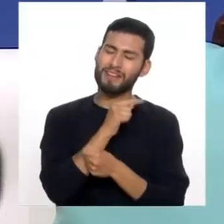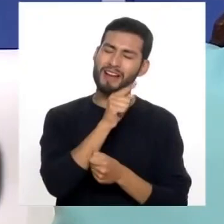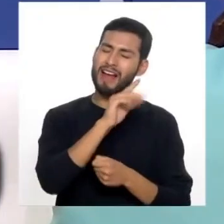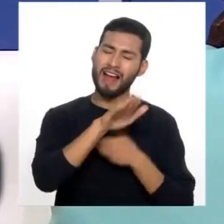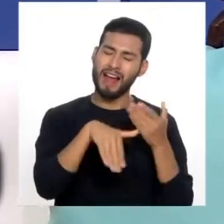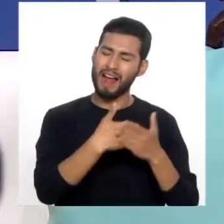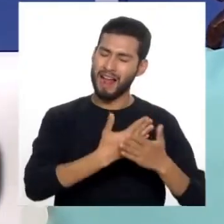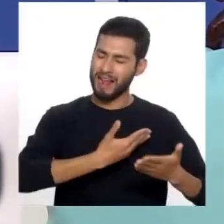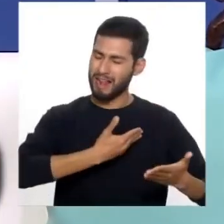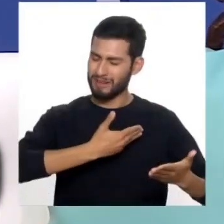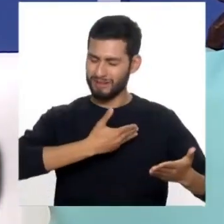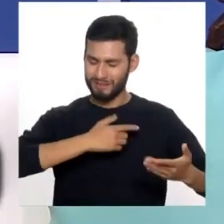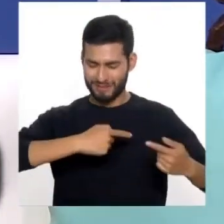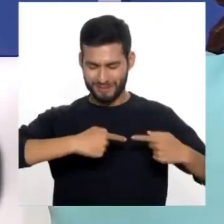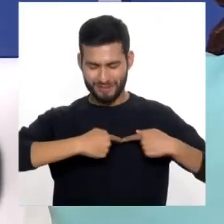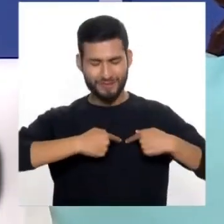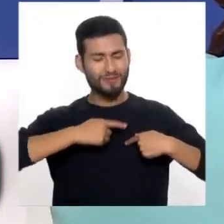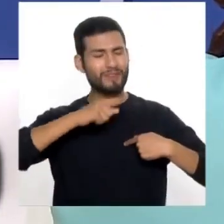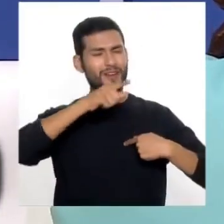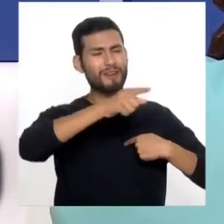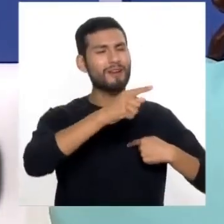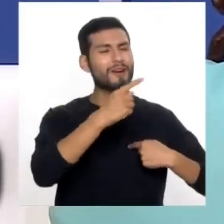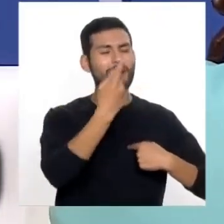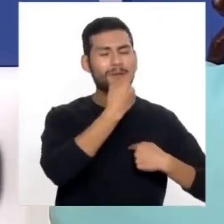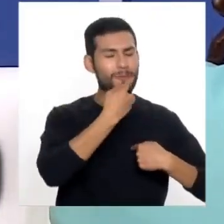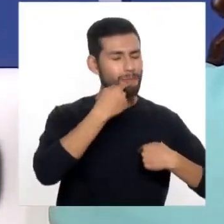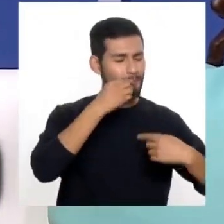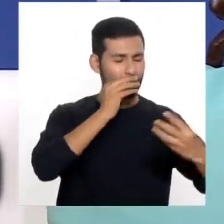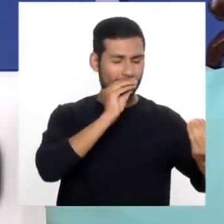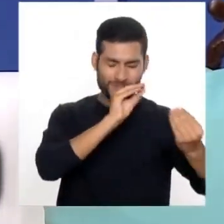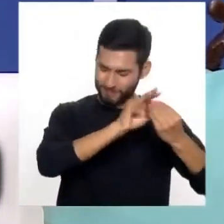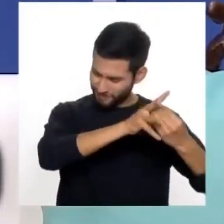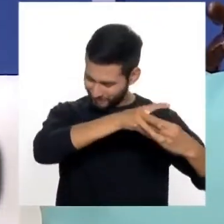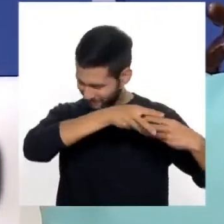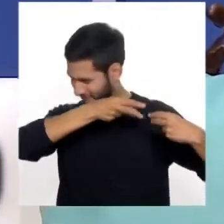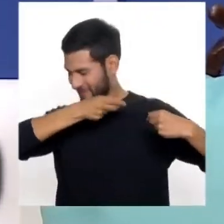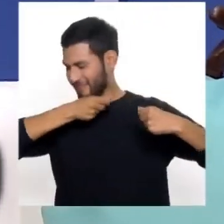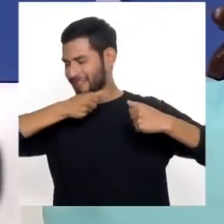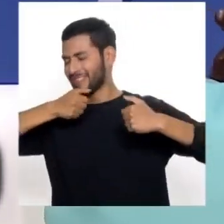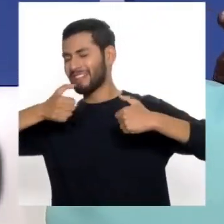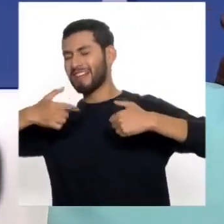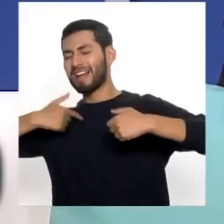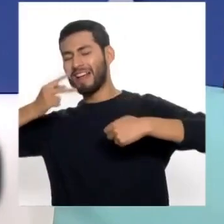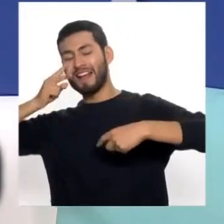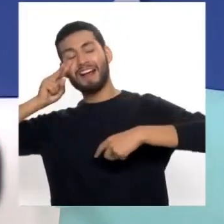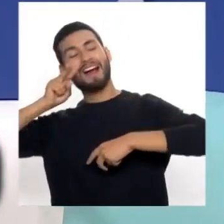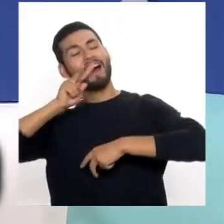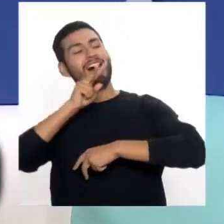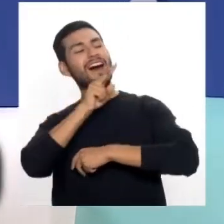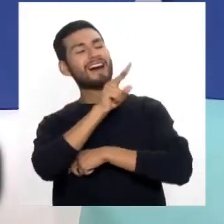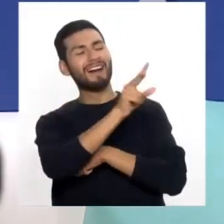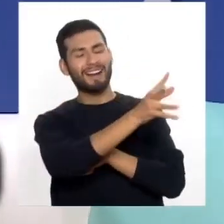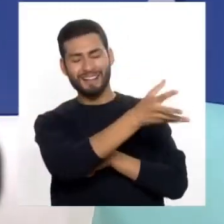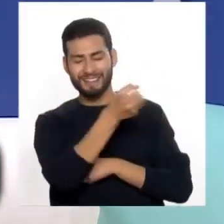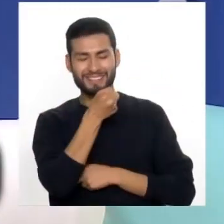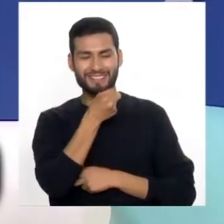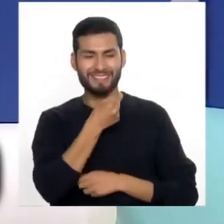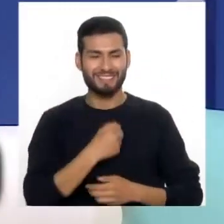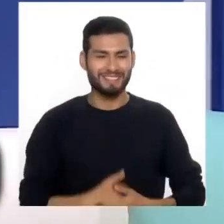alma. Puedo robarte un beso solo con la mirada.